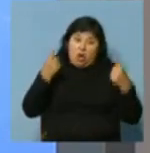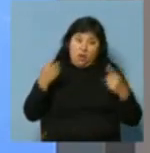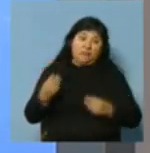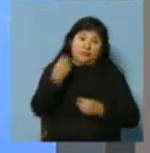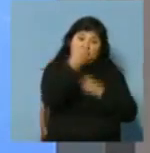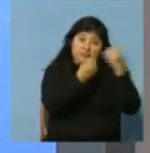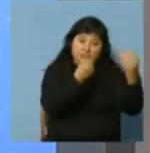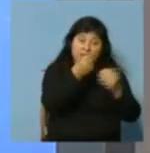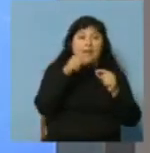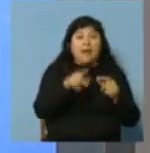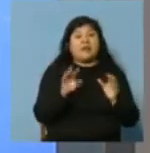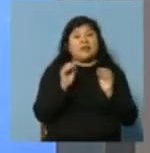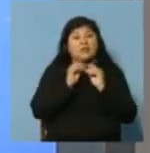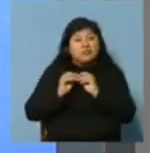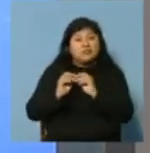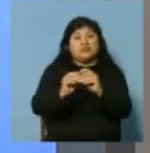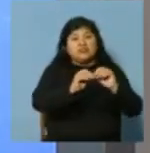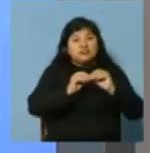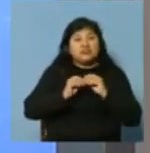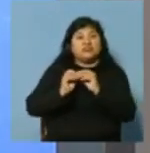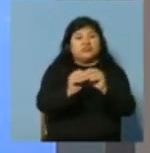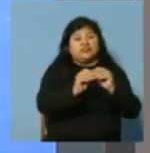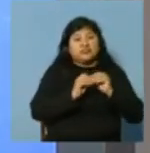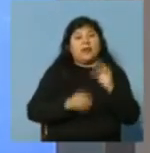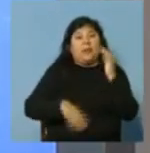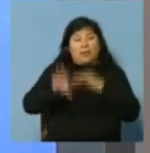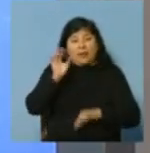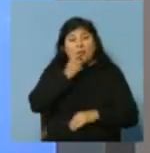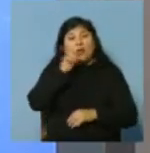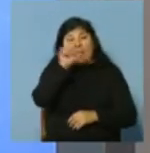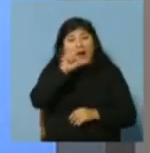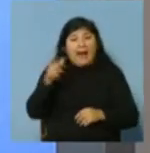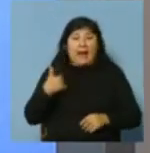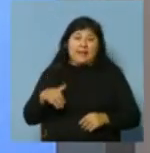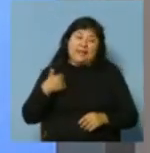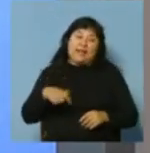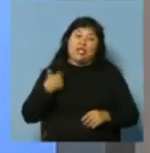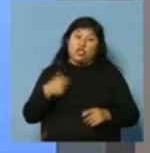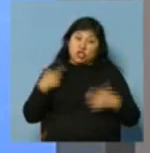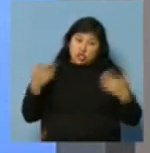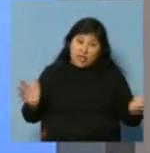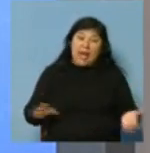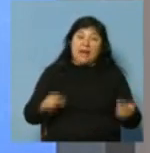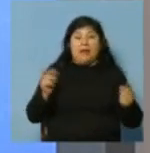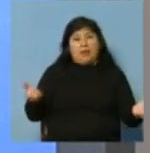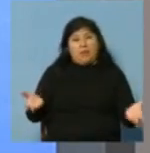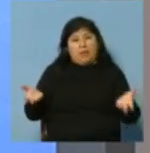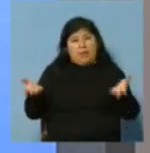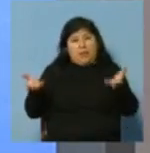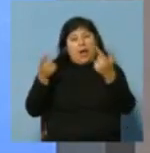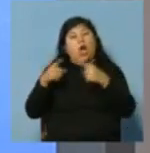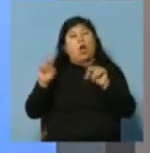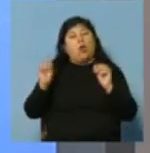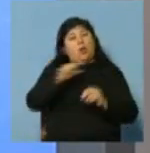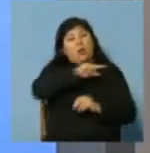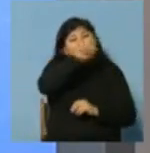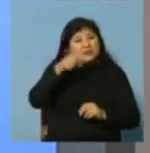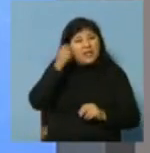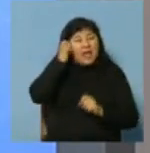enriquecer este debate porque la sociedad argentina va a crecer en el contexto de una discusión